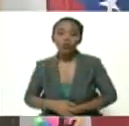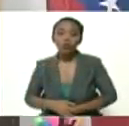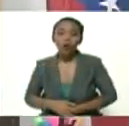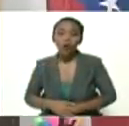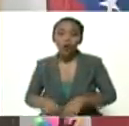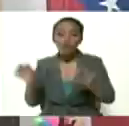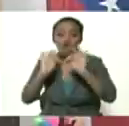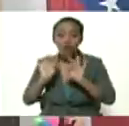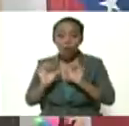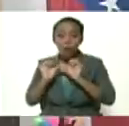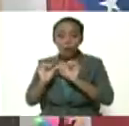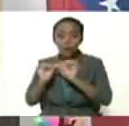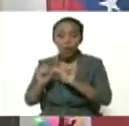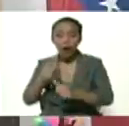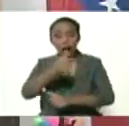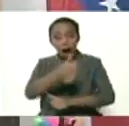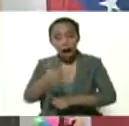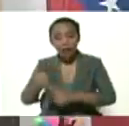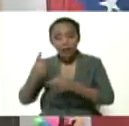permanente cada cosa.